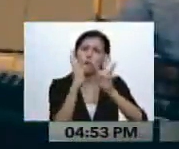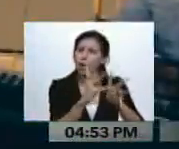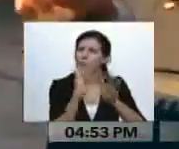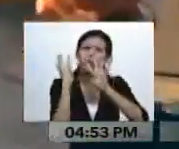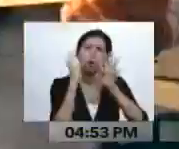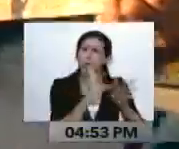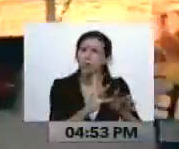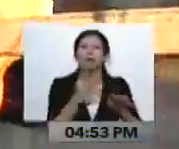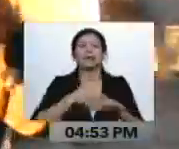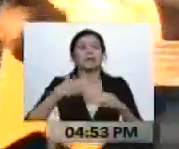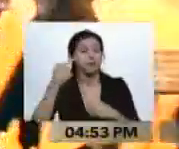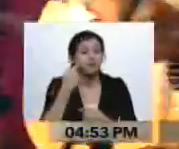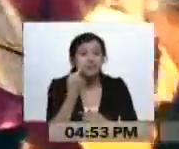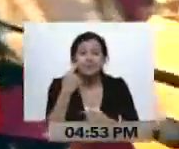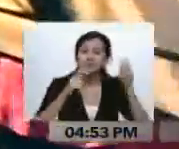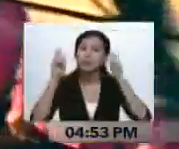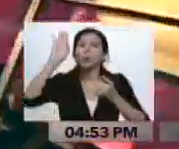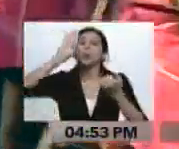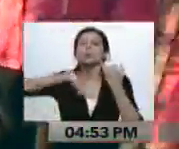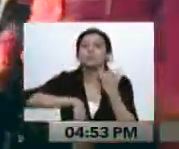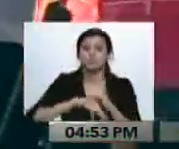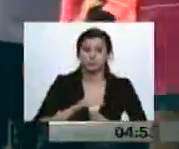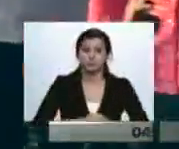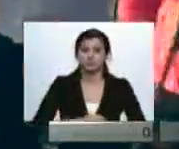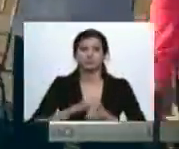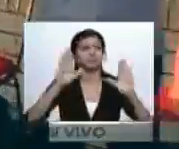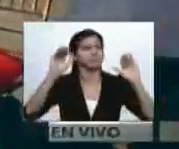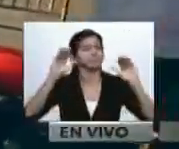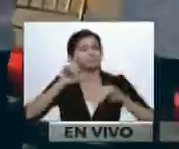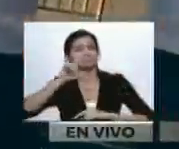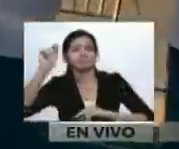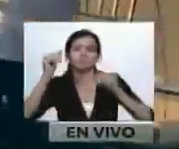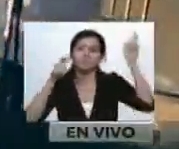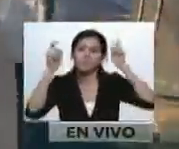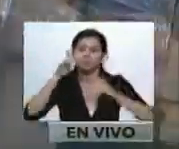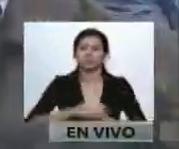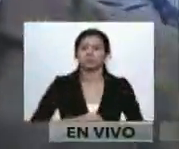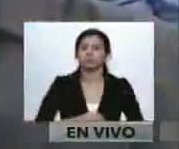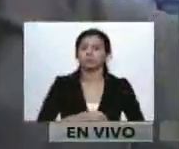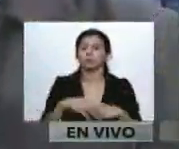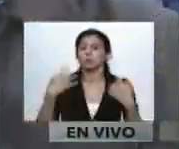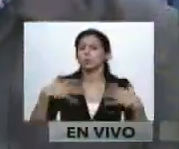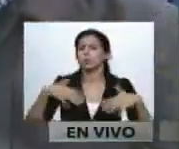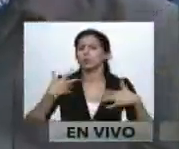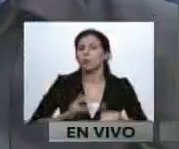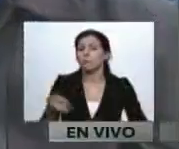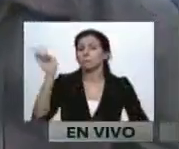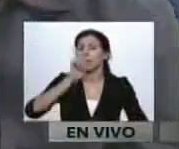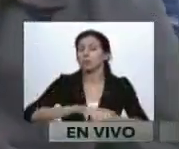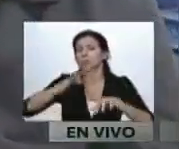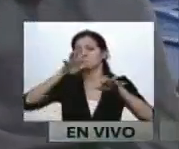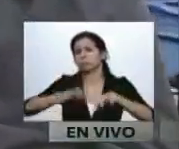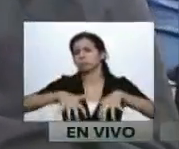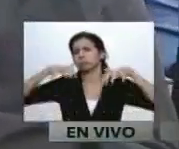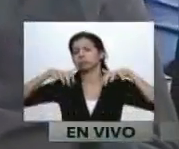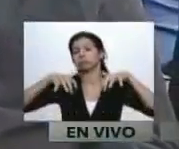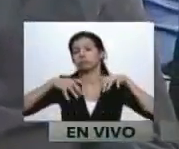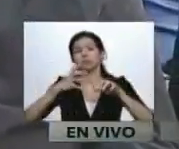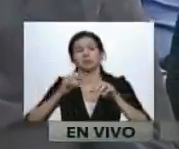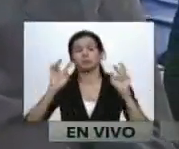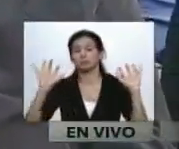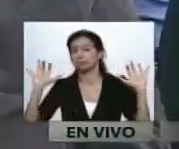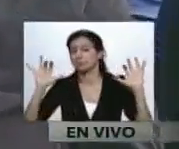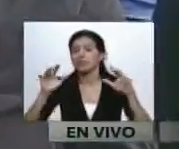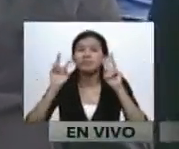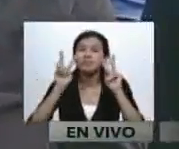y despedirse en lo que fue sin lugar a dudas el funeral más multitudinario en la historia de Venezuela,